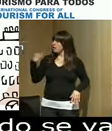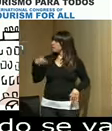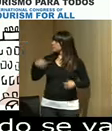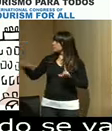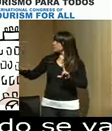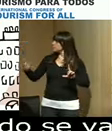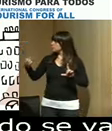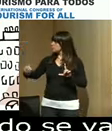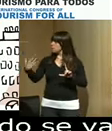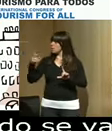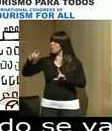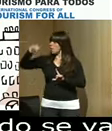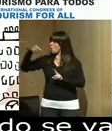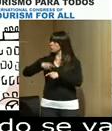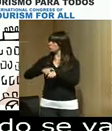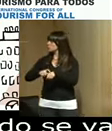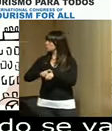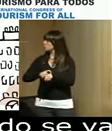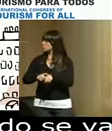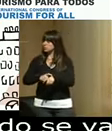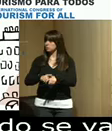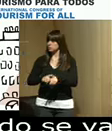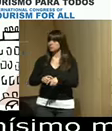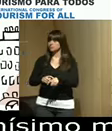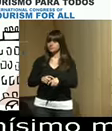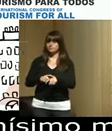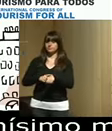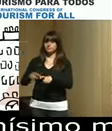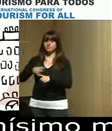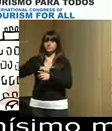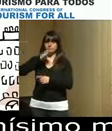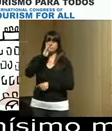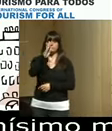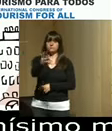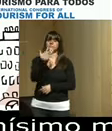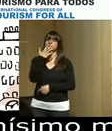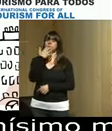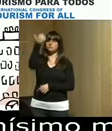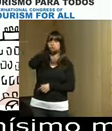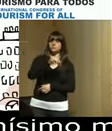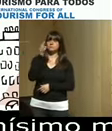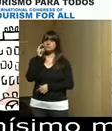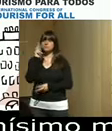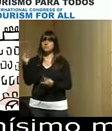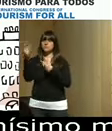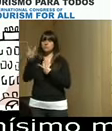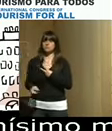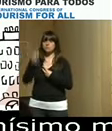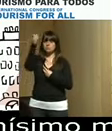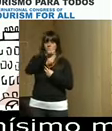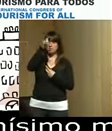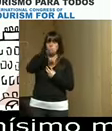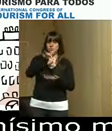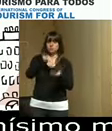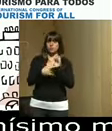favor, también tenéis otro tipo de variables que se han introducido en el modelo, como son el sexo. Veis que las personas, los varones tienen